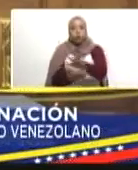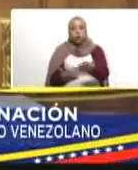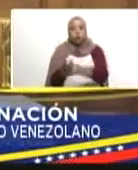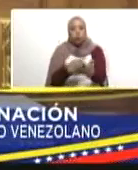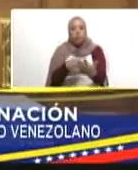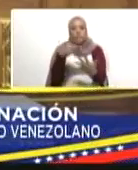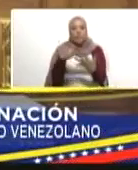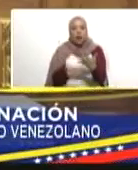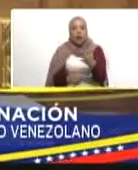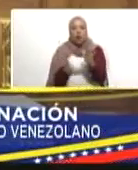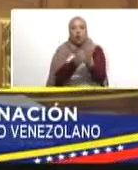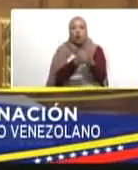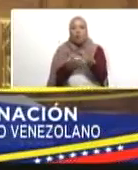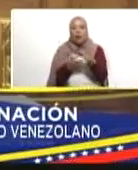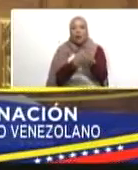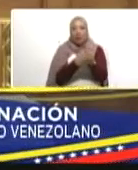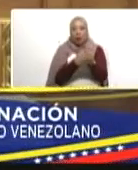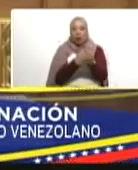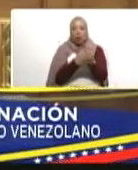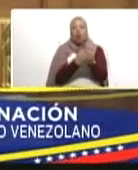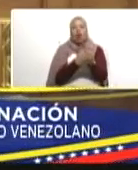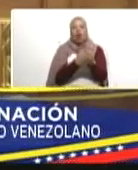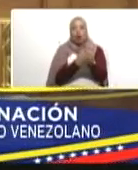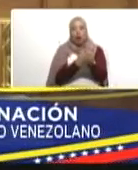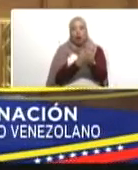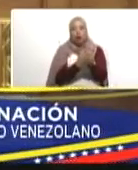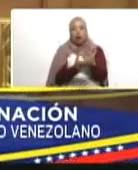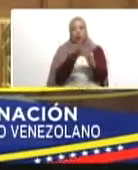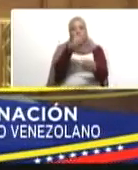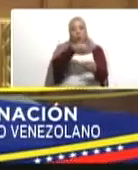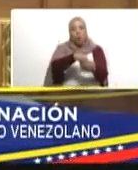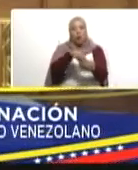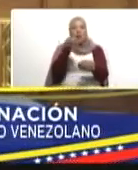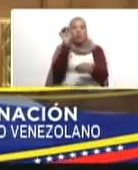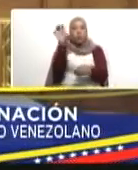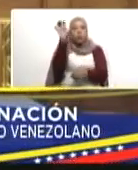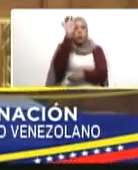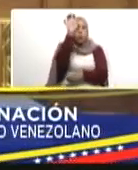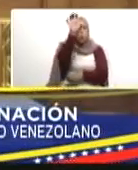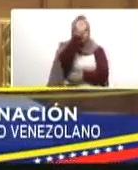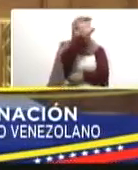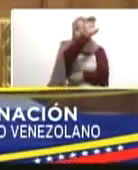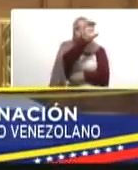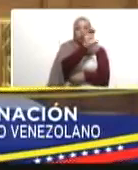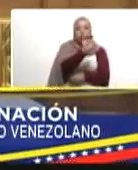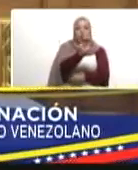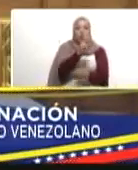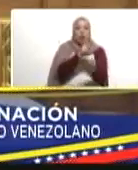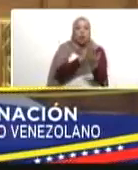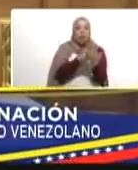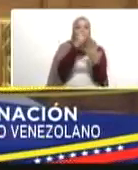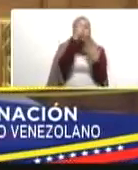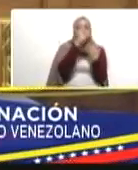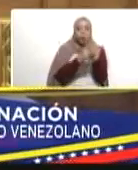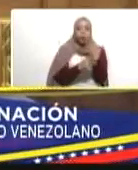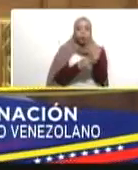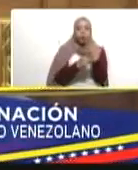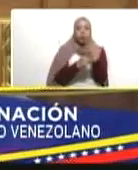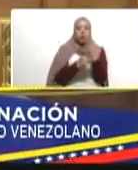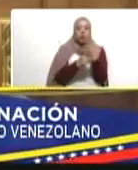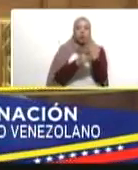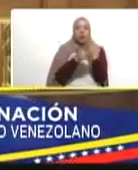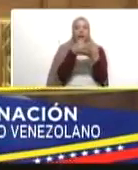conspiraciones con componentes extranjeros planificadas desde